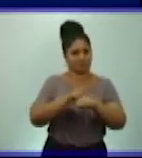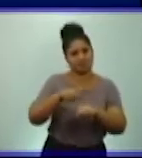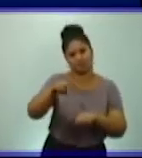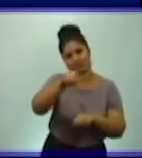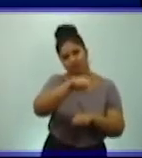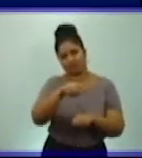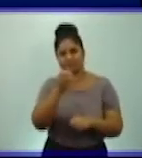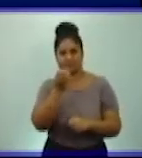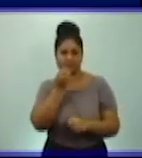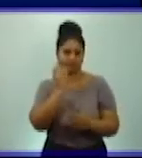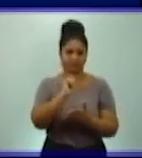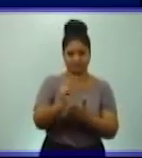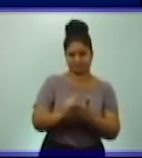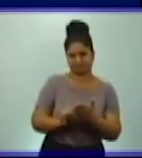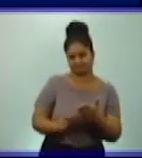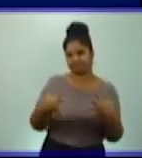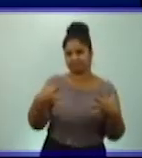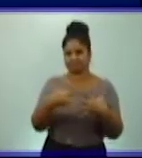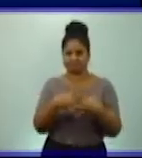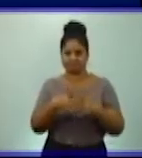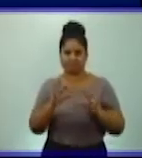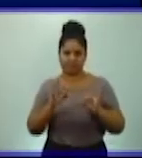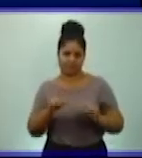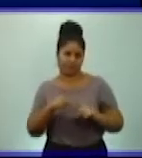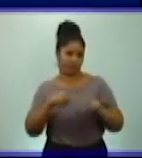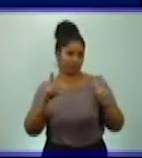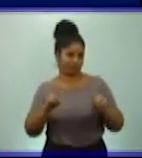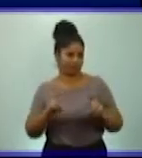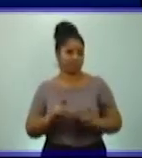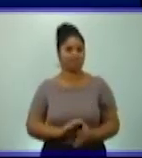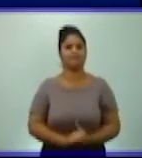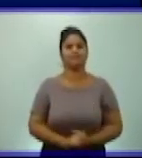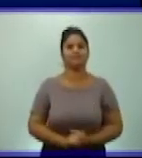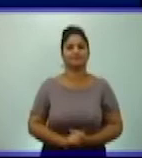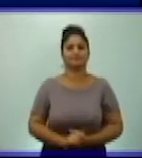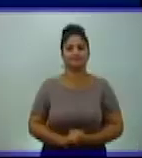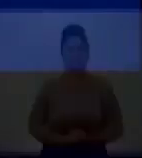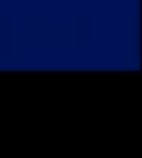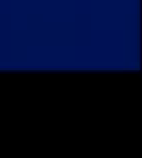vuelvan, tomen esta nota y nos volvemos a ver.